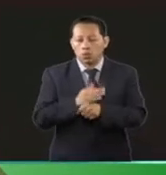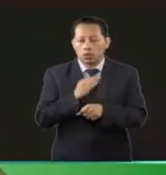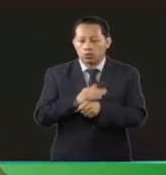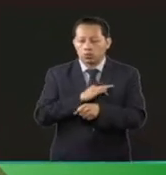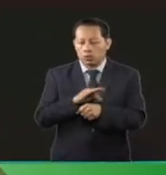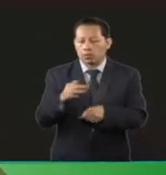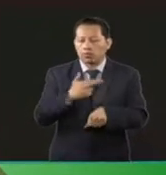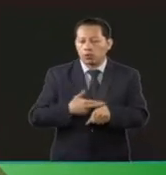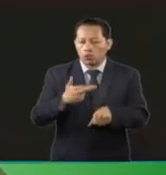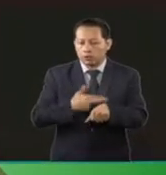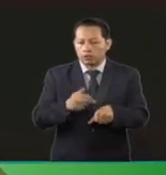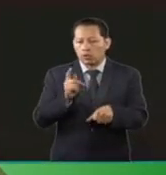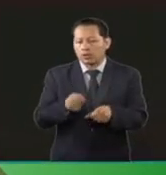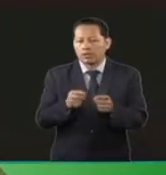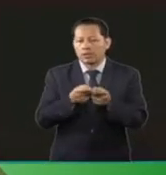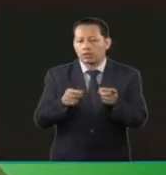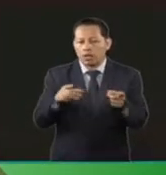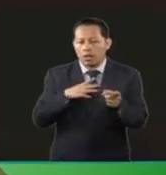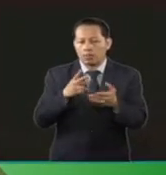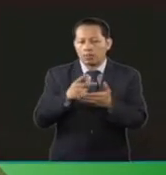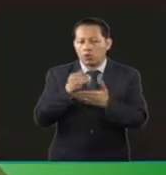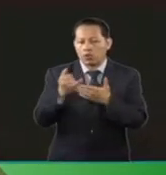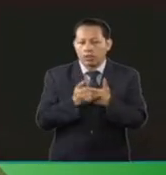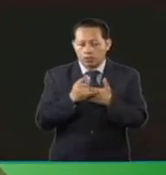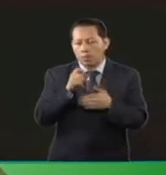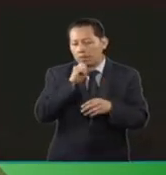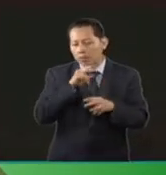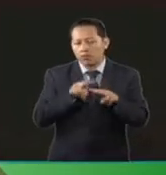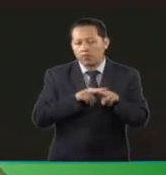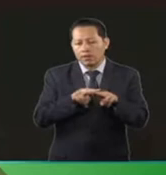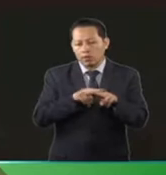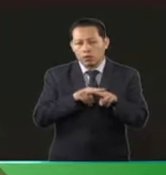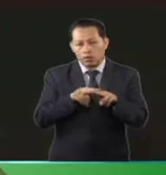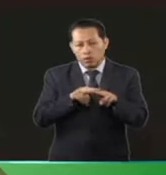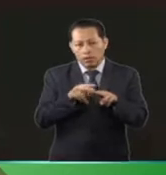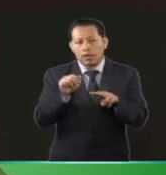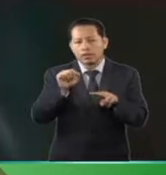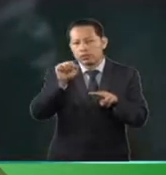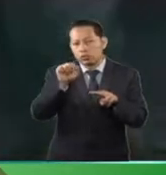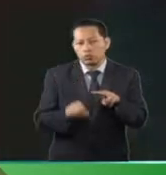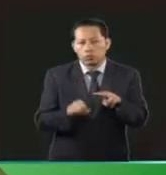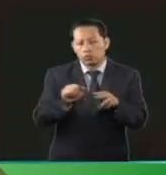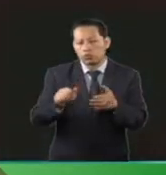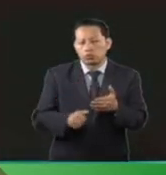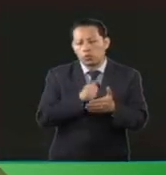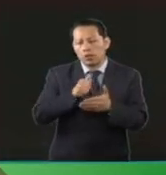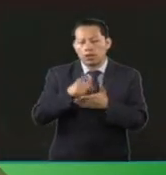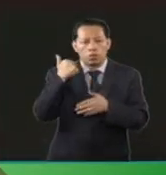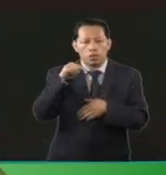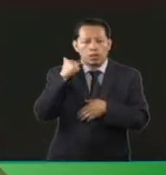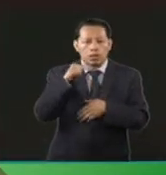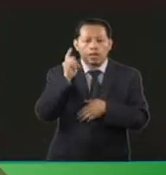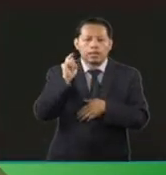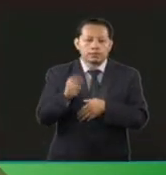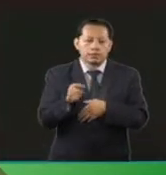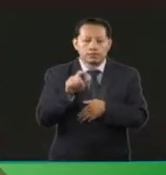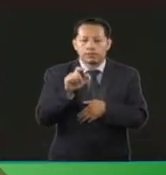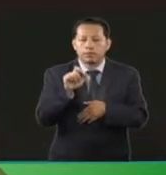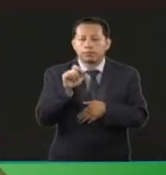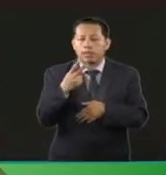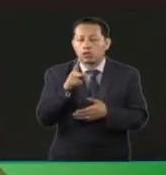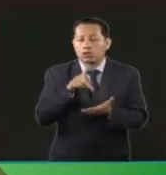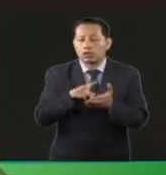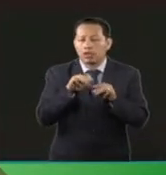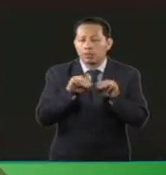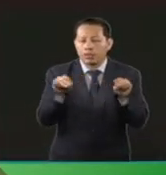proceso de desarrollo de un proyecto de convivencia ferroviaria al sur de la ciudad de Guadalajara donde por 22